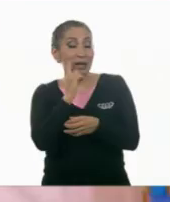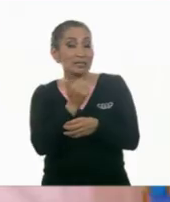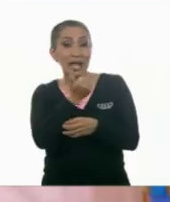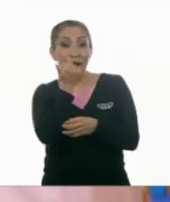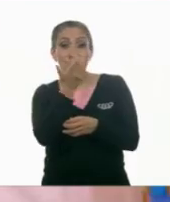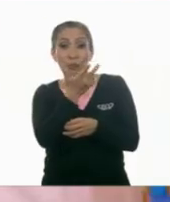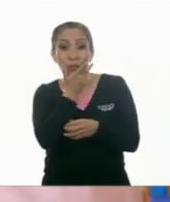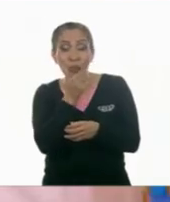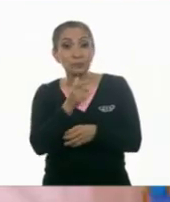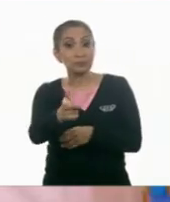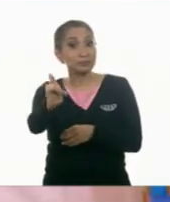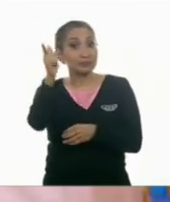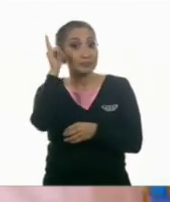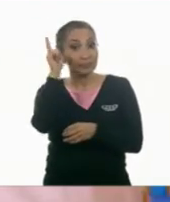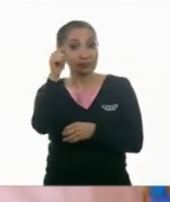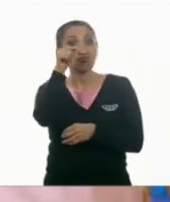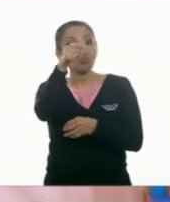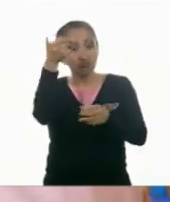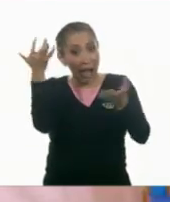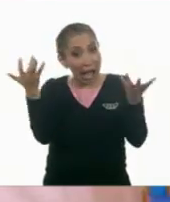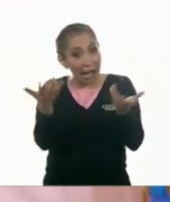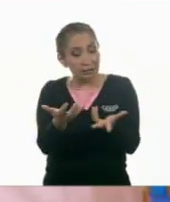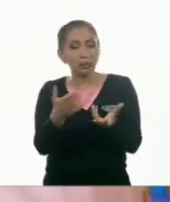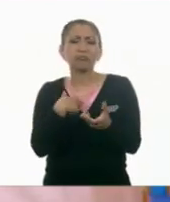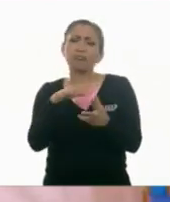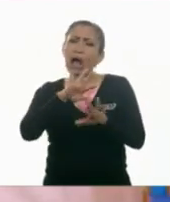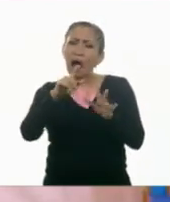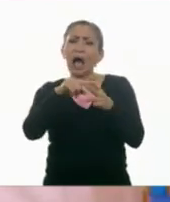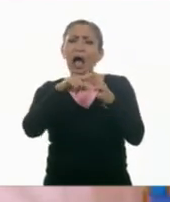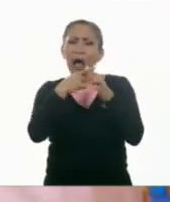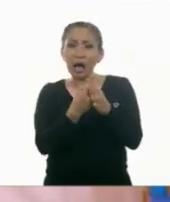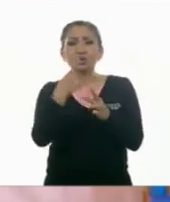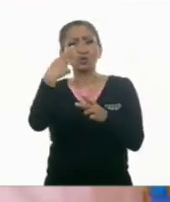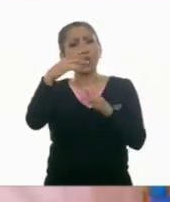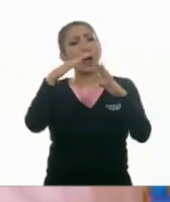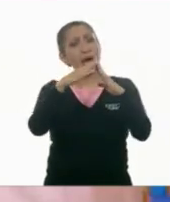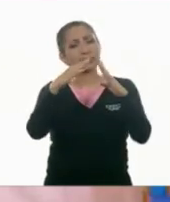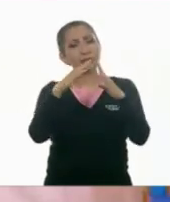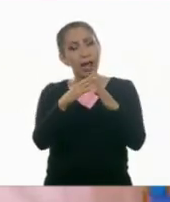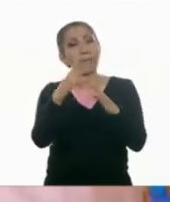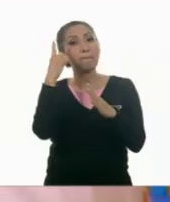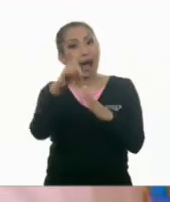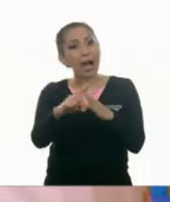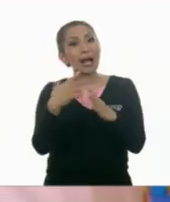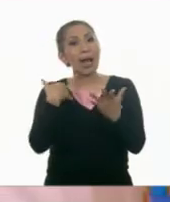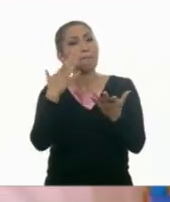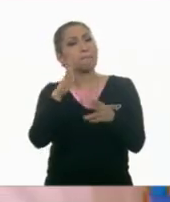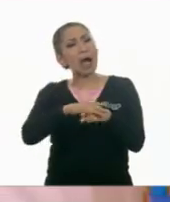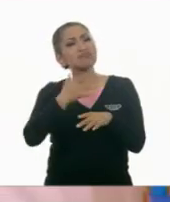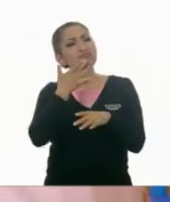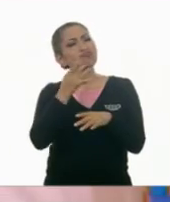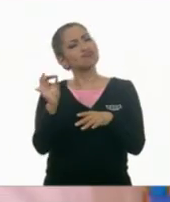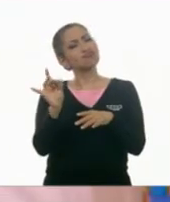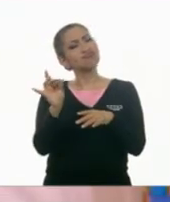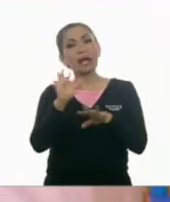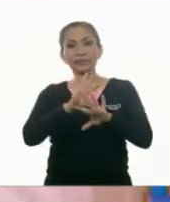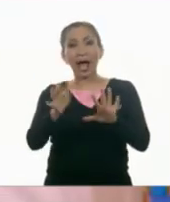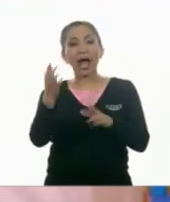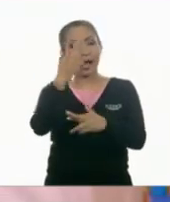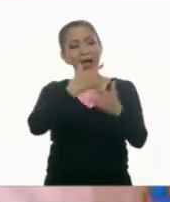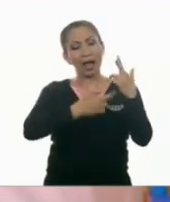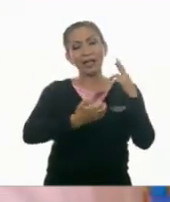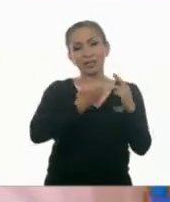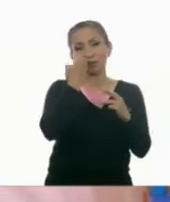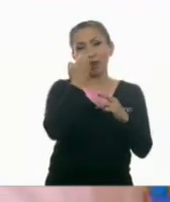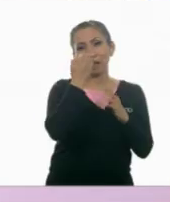los alumnos y ojalá lo lleven en práctica. Pueden comenzar desde casa a hacerlo para que se les haga mucho más sencillo una vez que